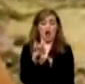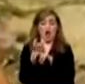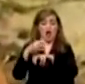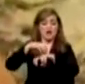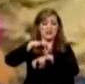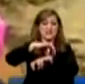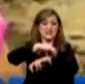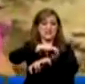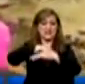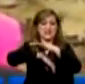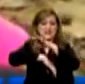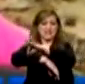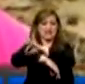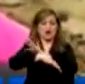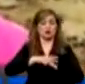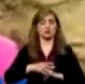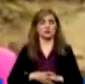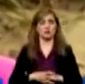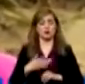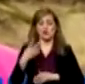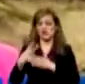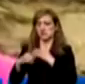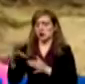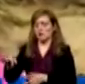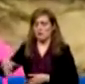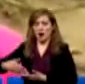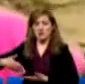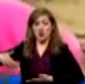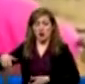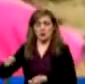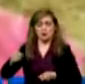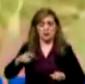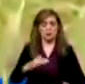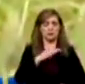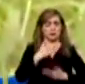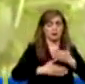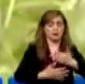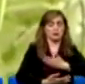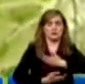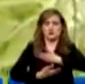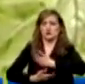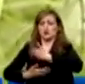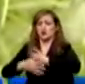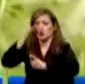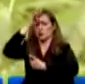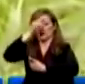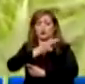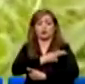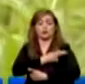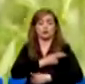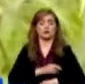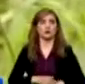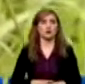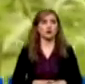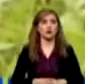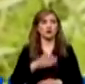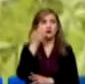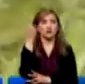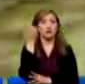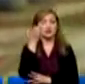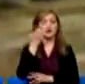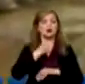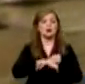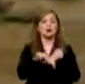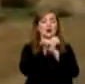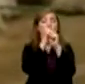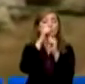lo cogí en mis brazos con un pañal de mis hijos. Lo he cogido y lo he llevado. Yo lo llevé al hospital universitario. La emergencia se registró la